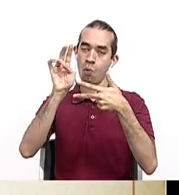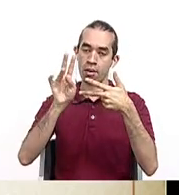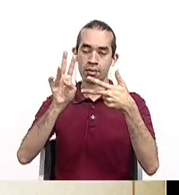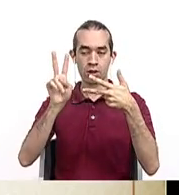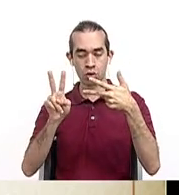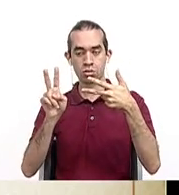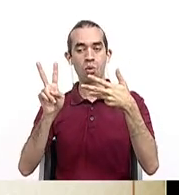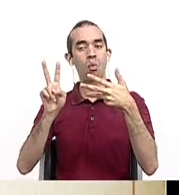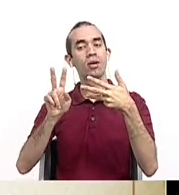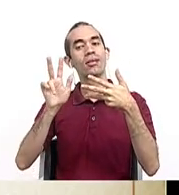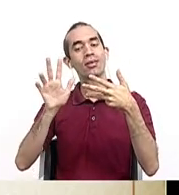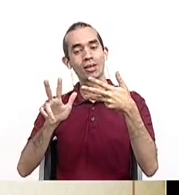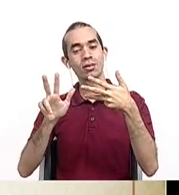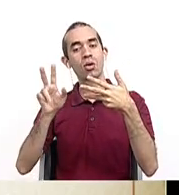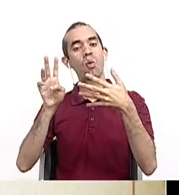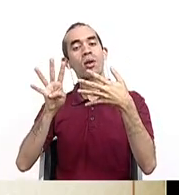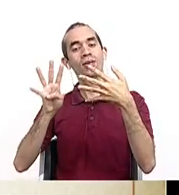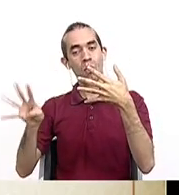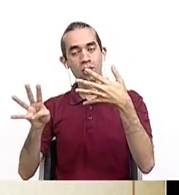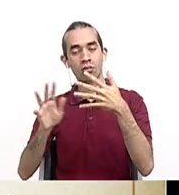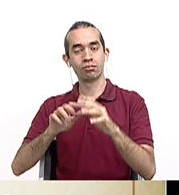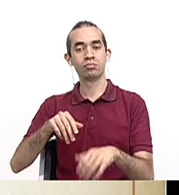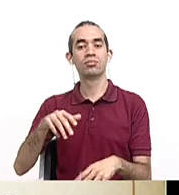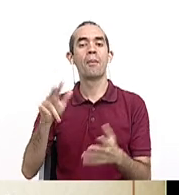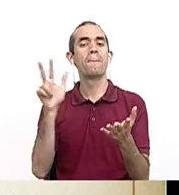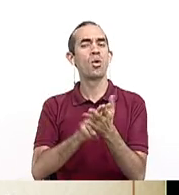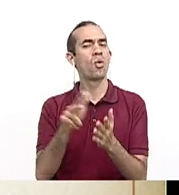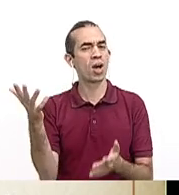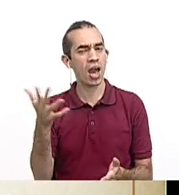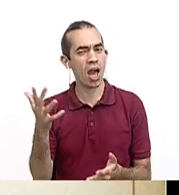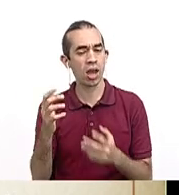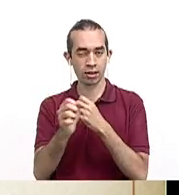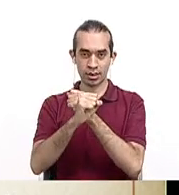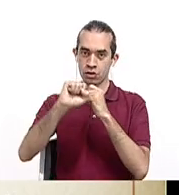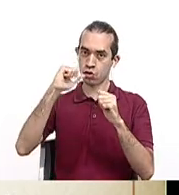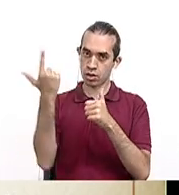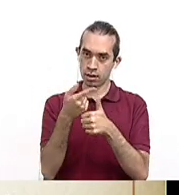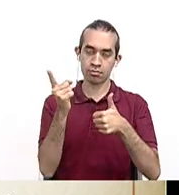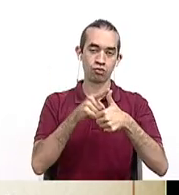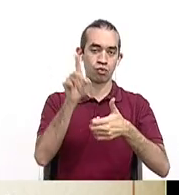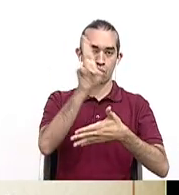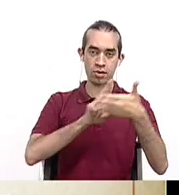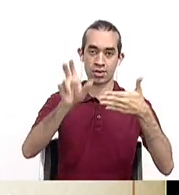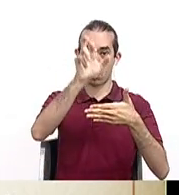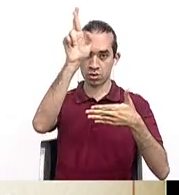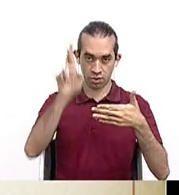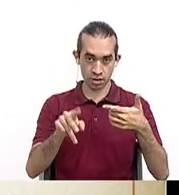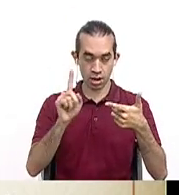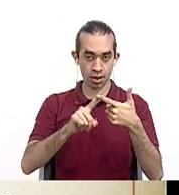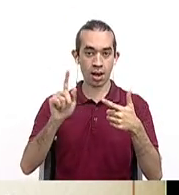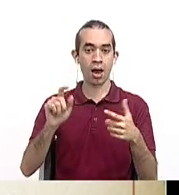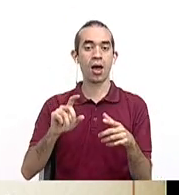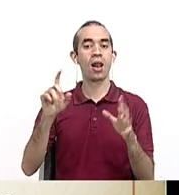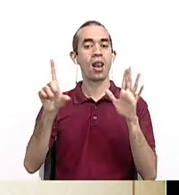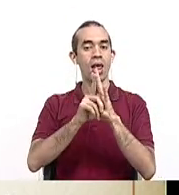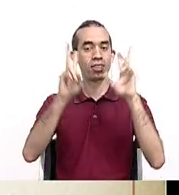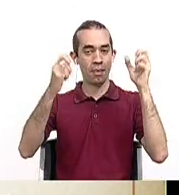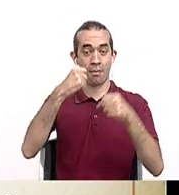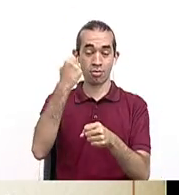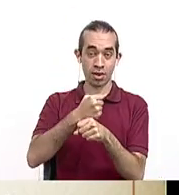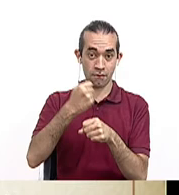las garantías sociales la recuerdan la universidad de costa rica el código de trabajo las garantías sociales